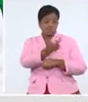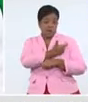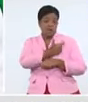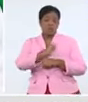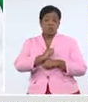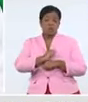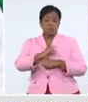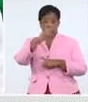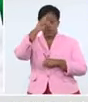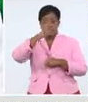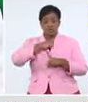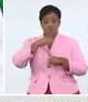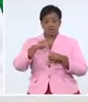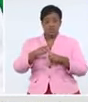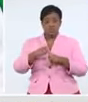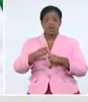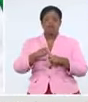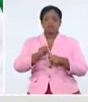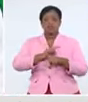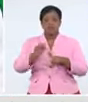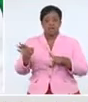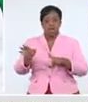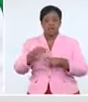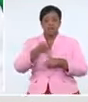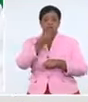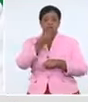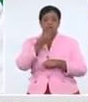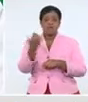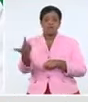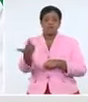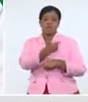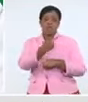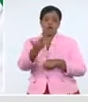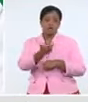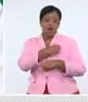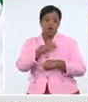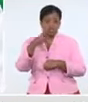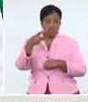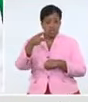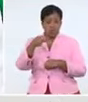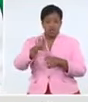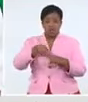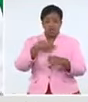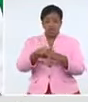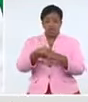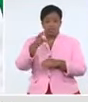mes de septiembre, pues entonces van a su segunda y después posteriormente